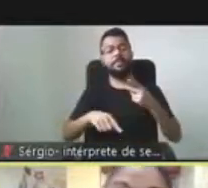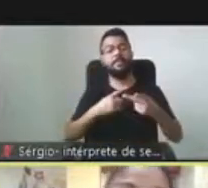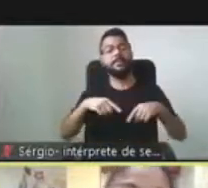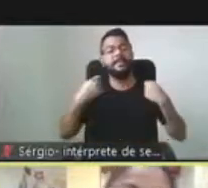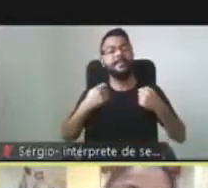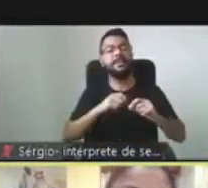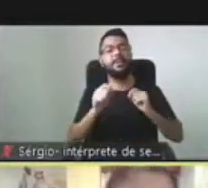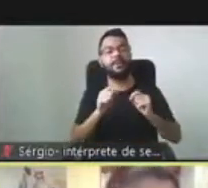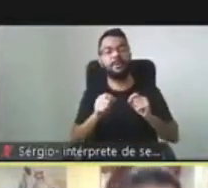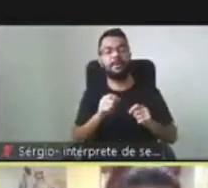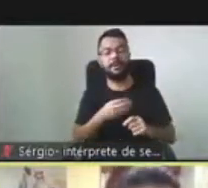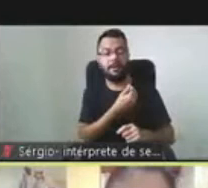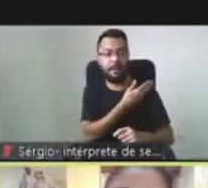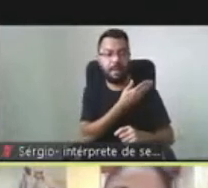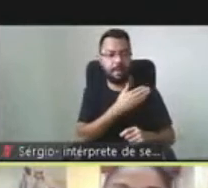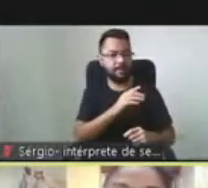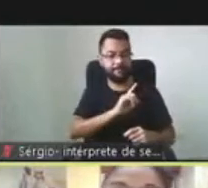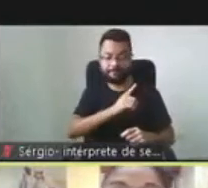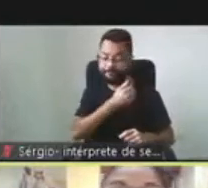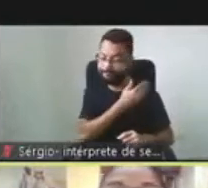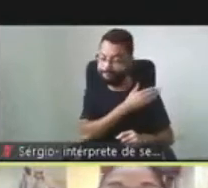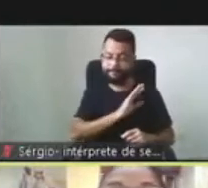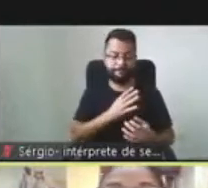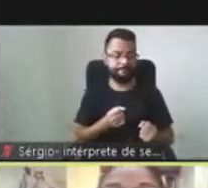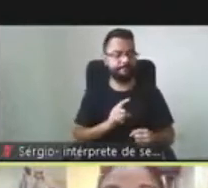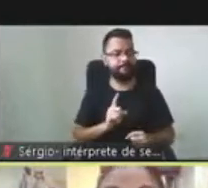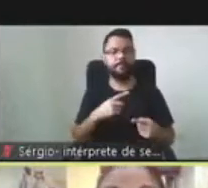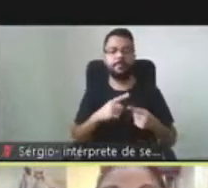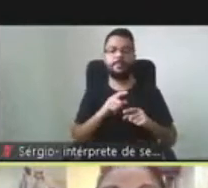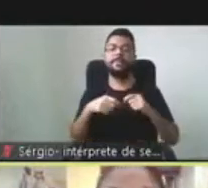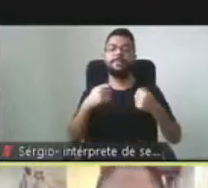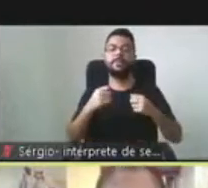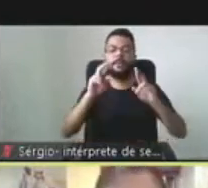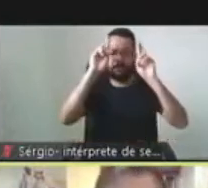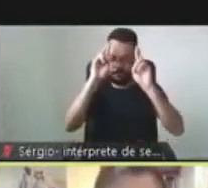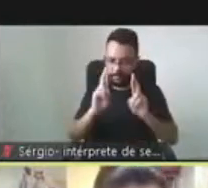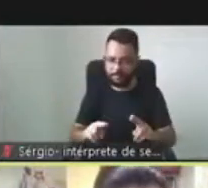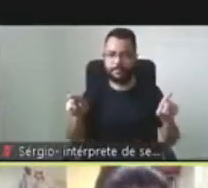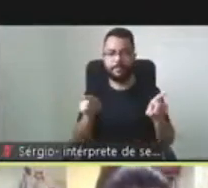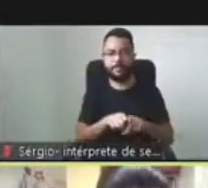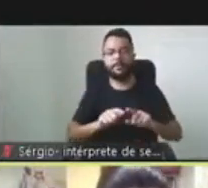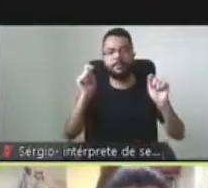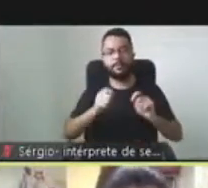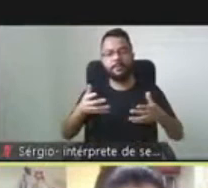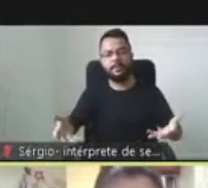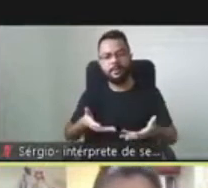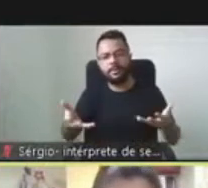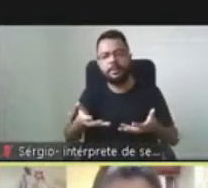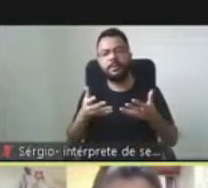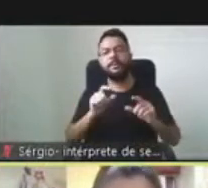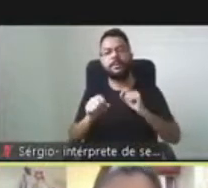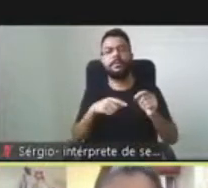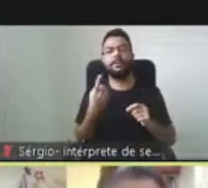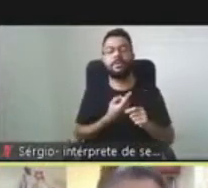la sociedad por nuestra dignidad inherente y que se beneficie, que se potencie, que se estimule nuestra